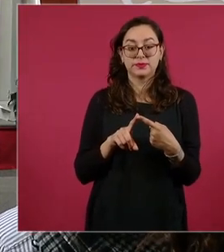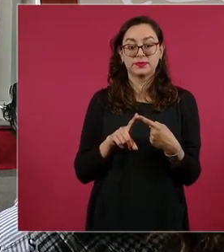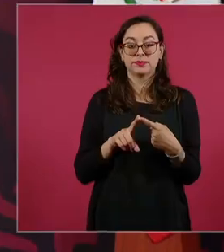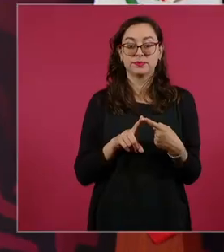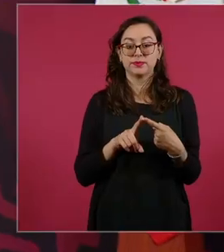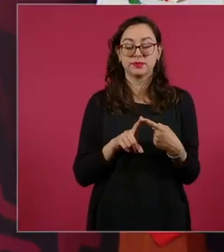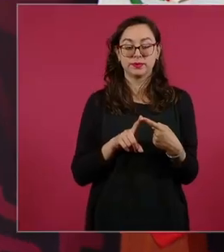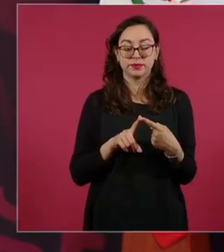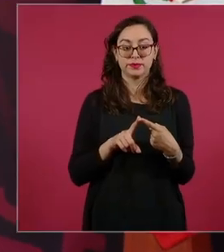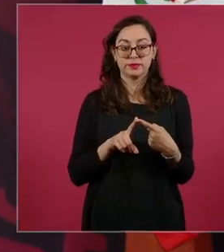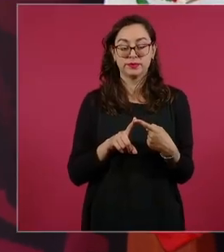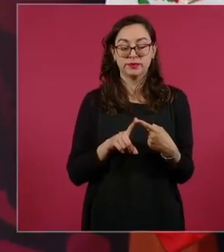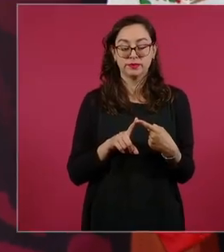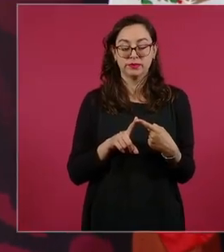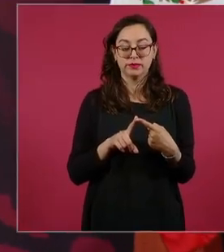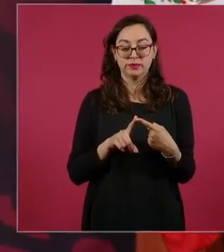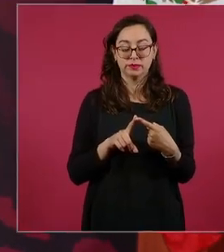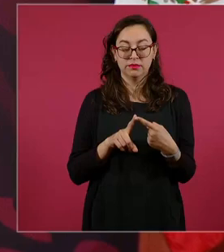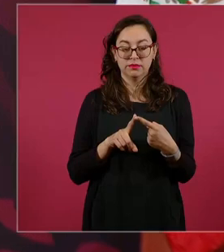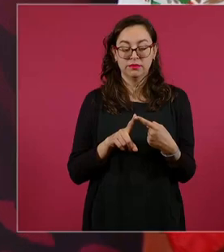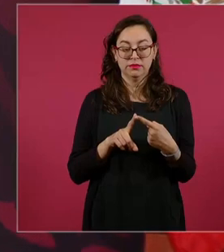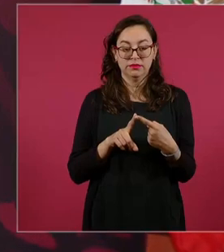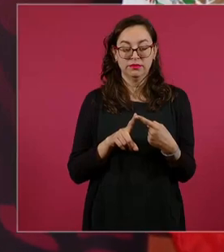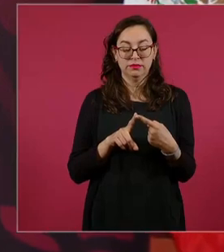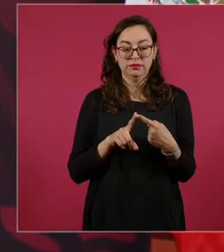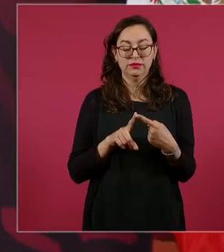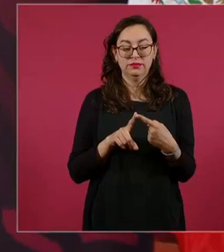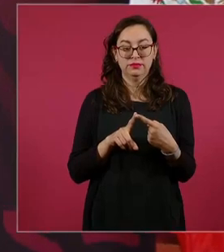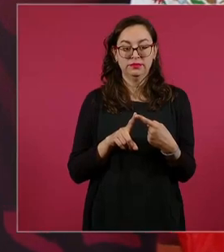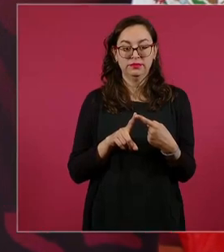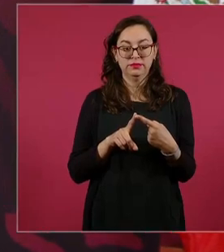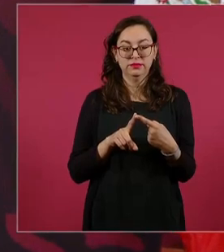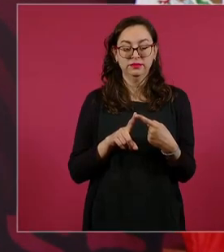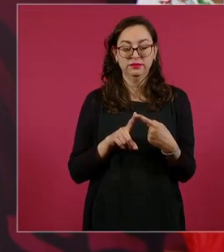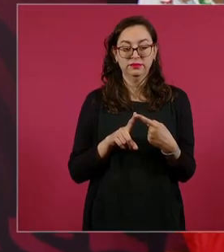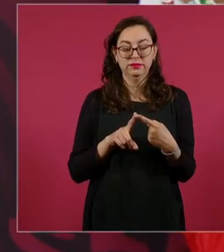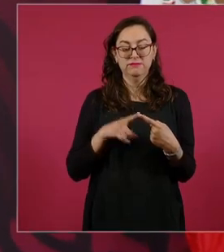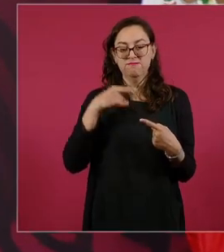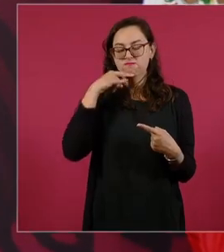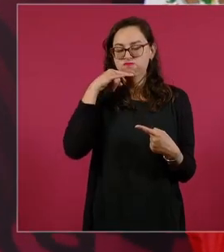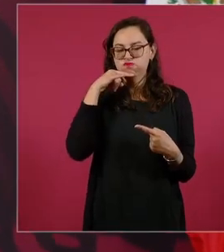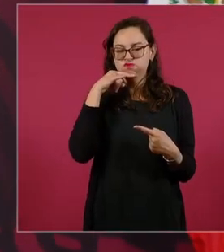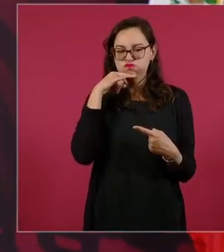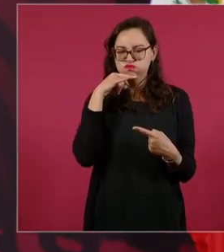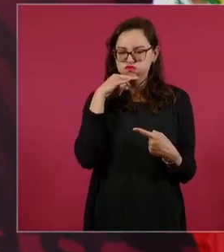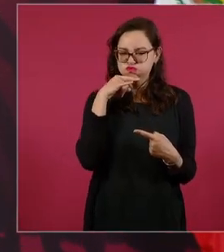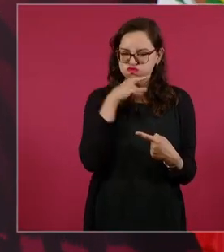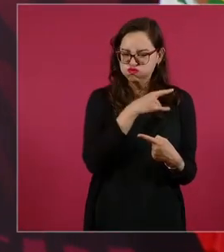el que son muy hipócritas